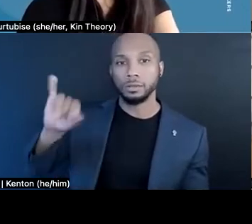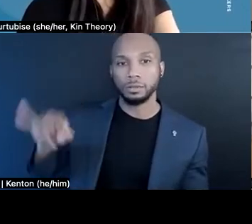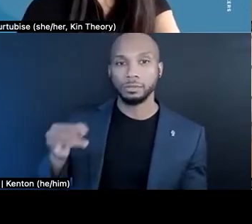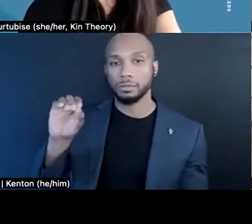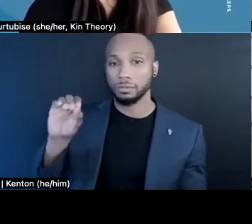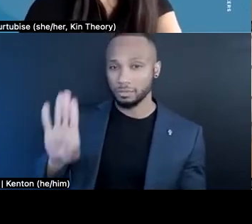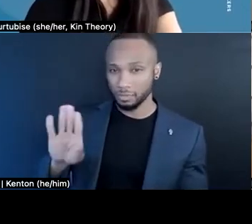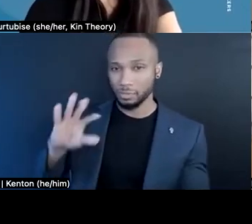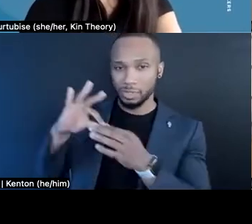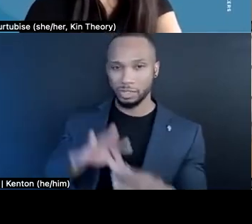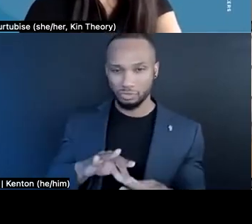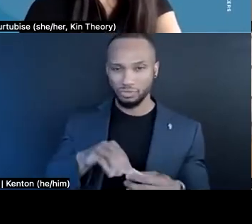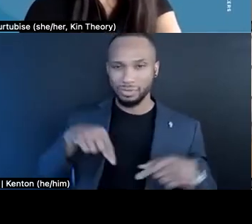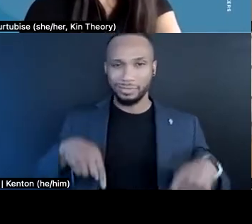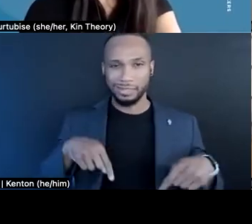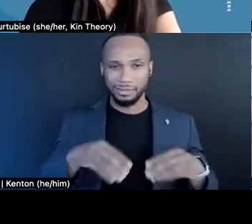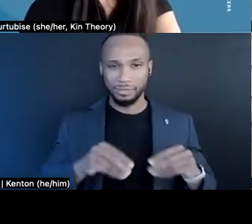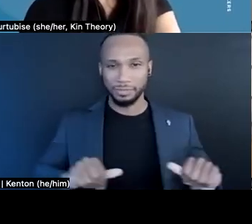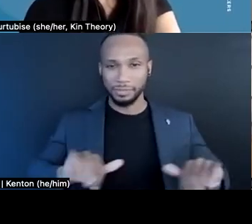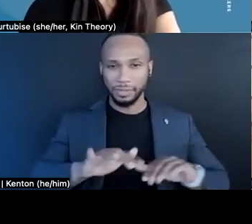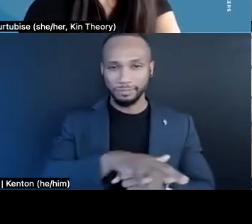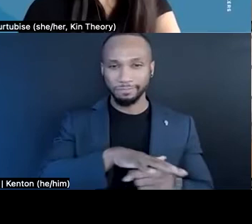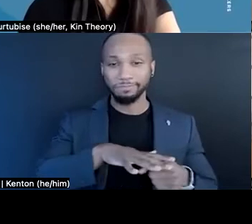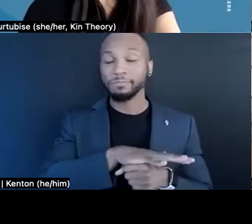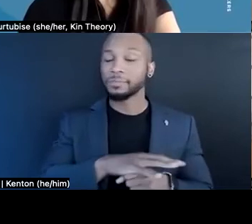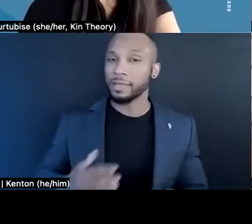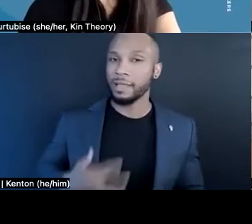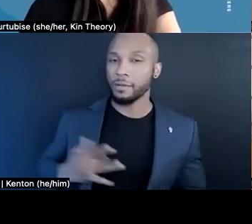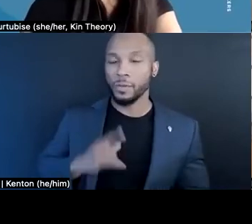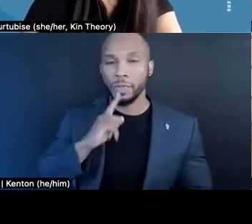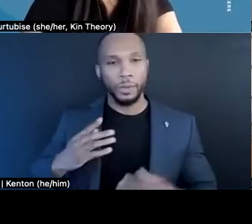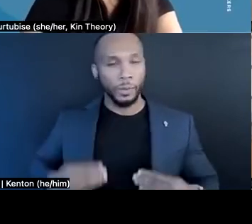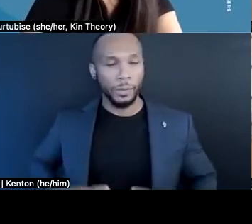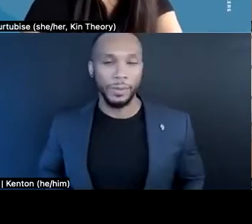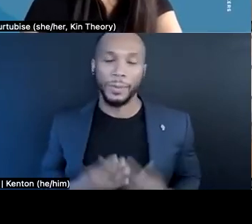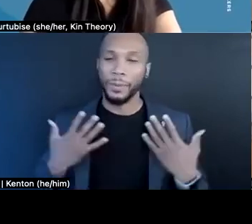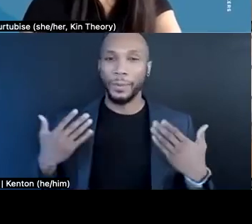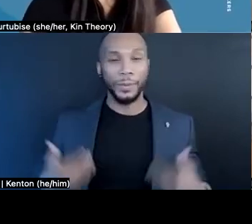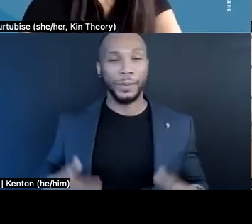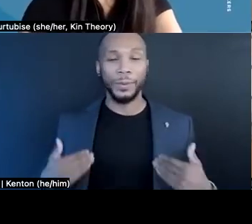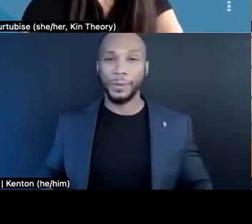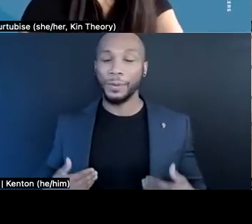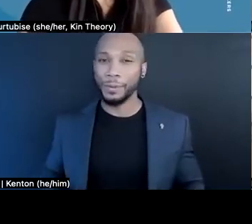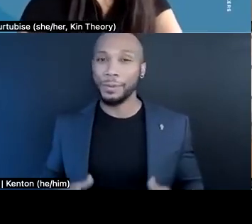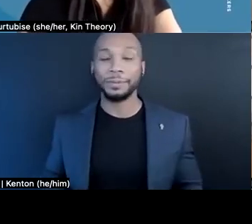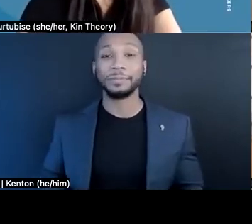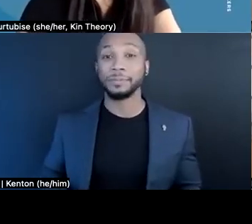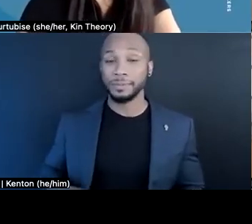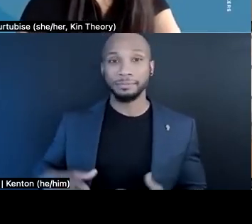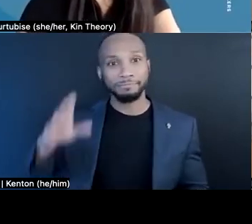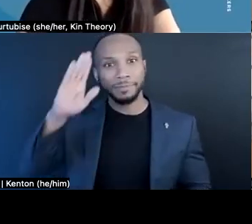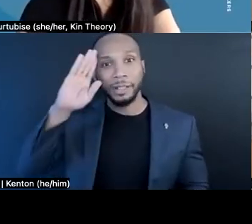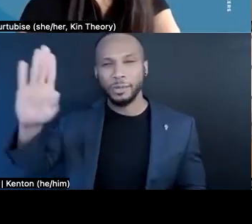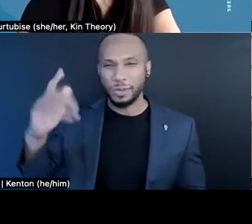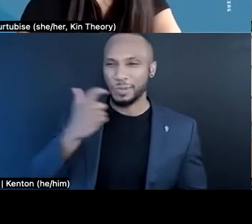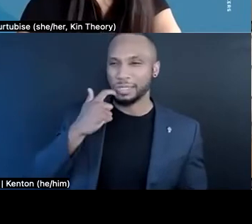territorio y me siento muy conmovida. Mi corazón, el saludo que les decía